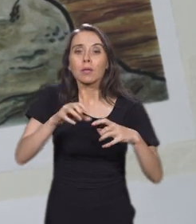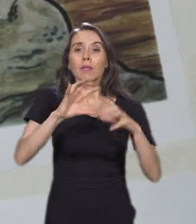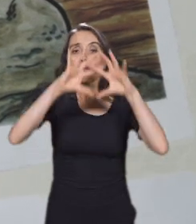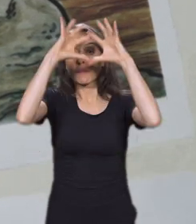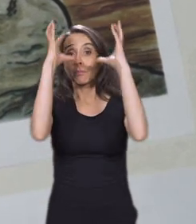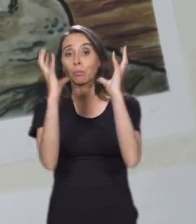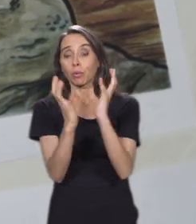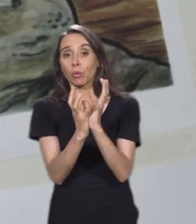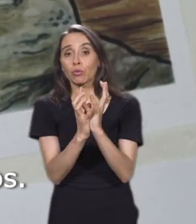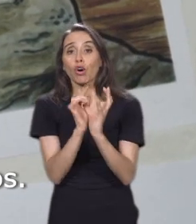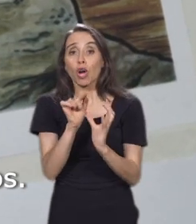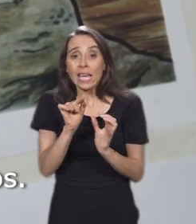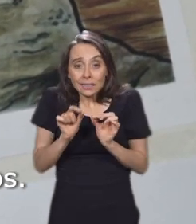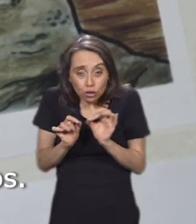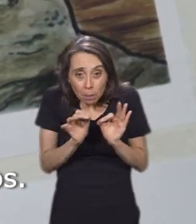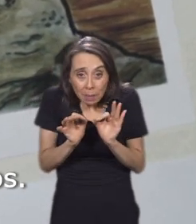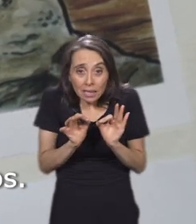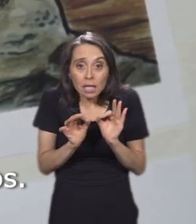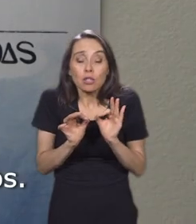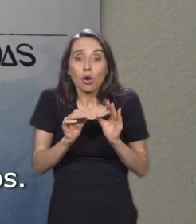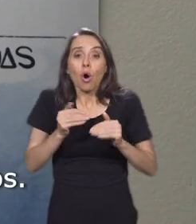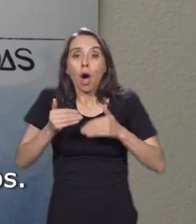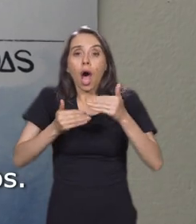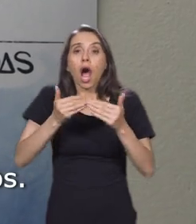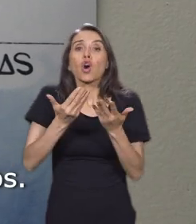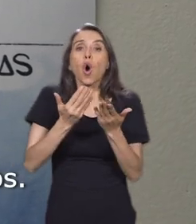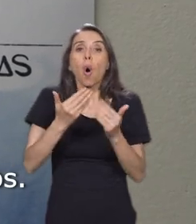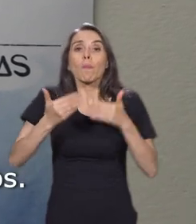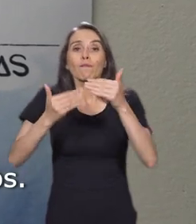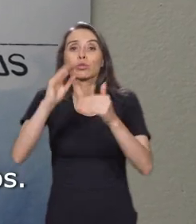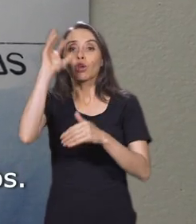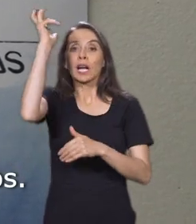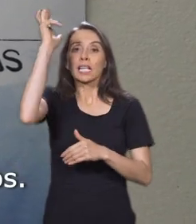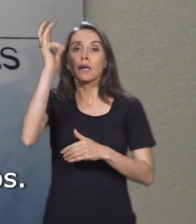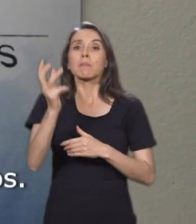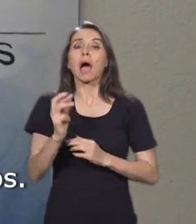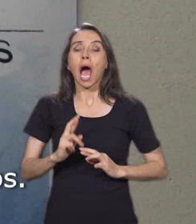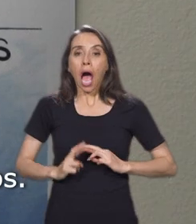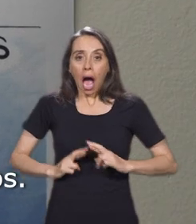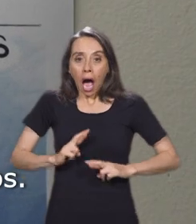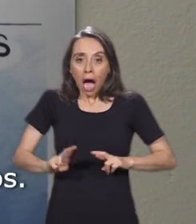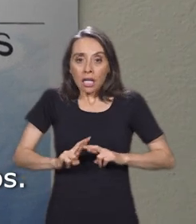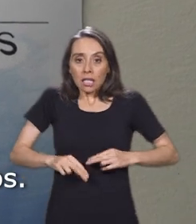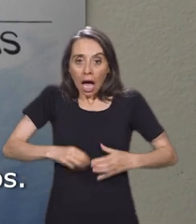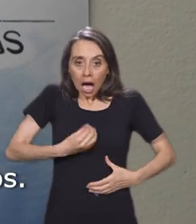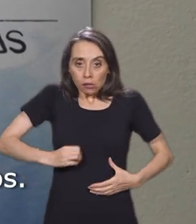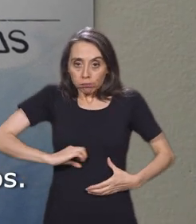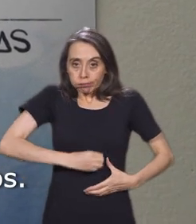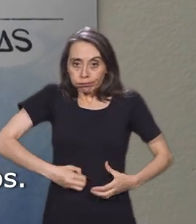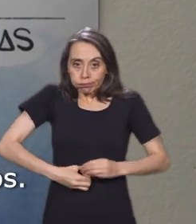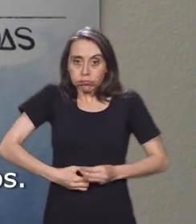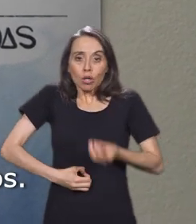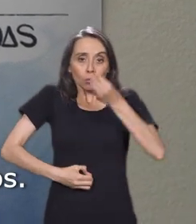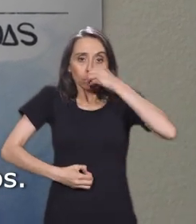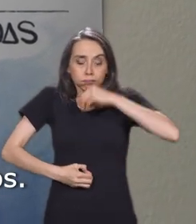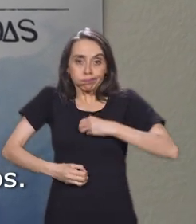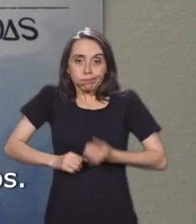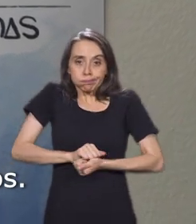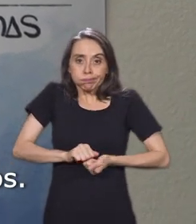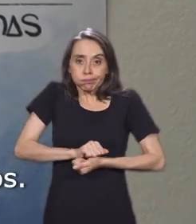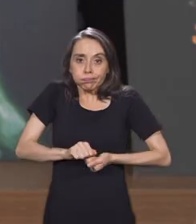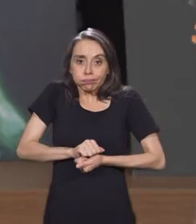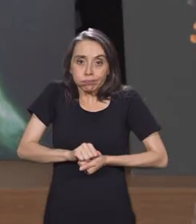del planeta, regulan el clima, regulan lo que pasa en nuestro intestino día a día, lo que